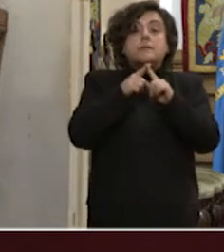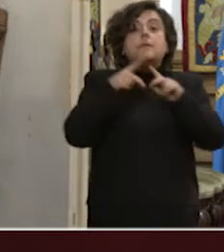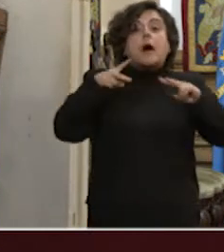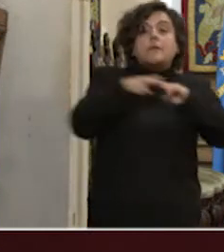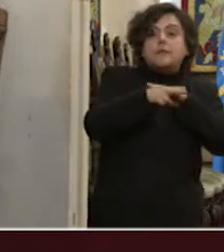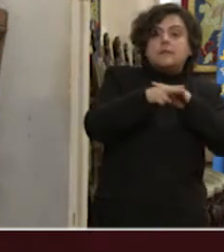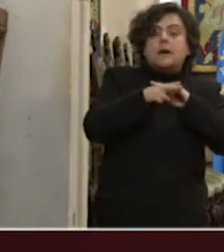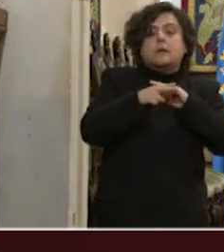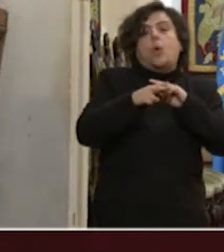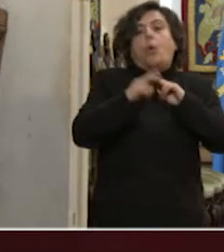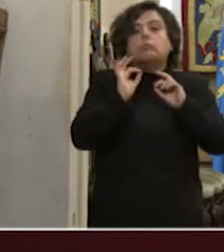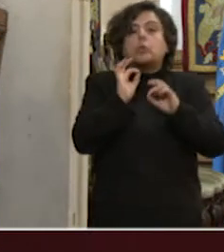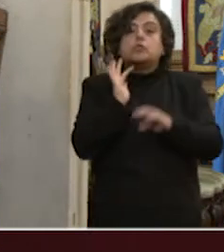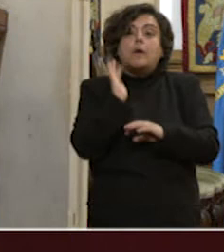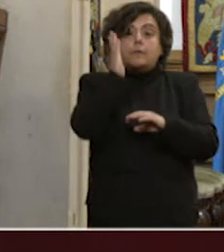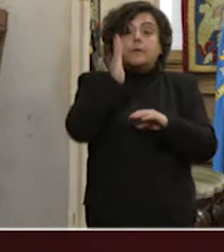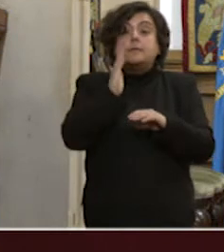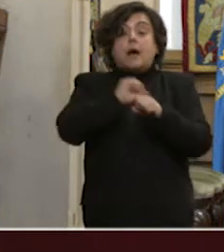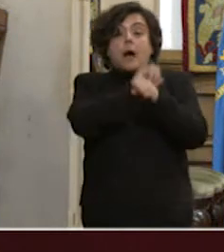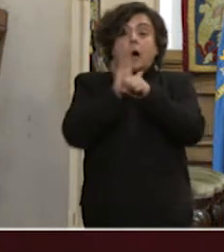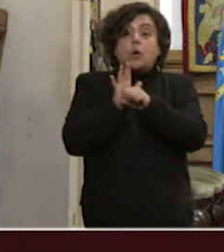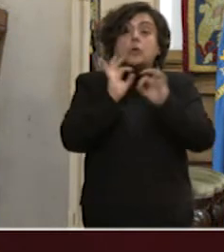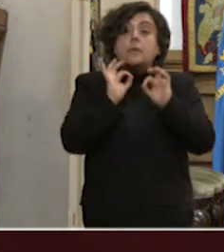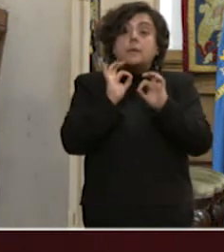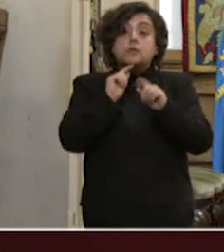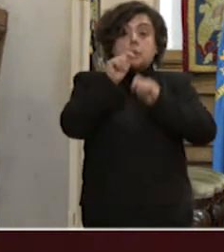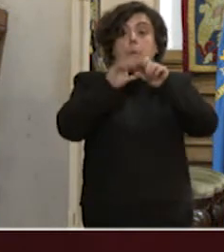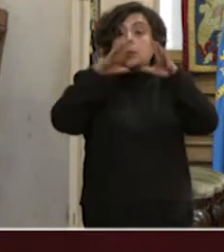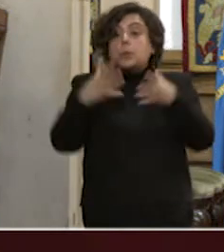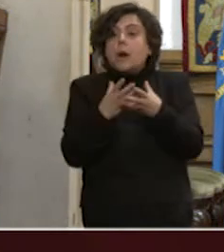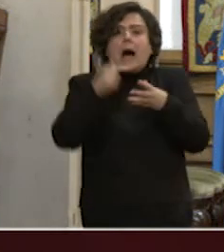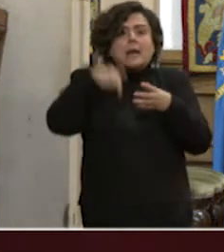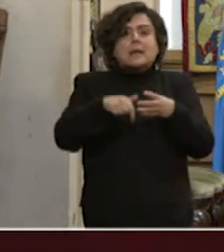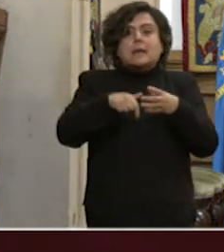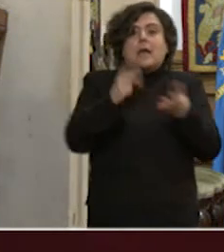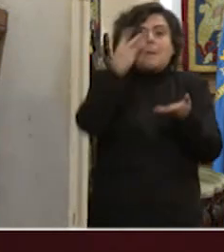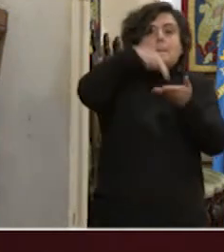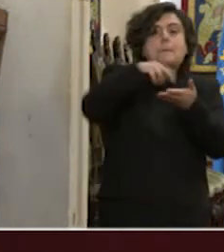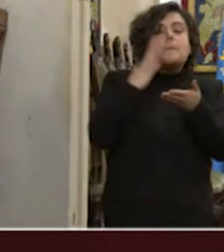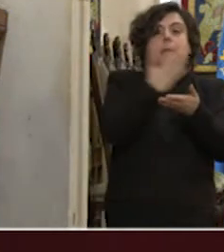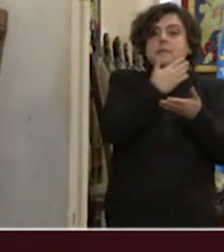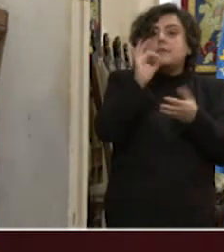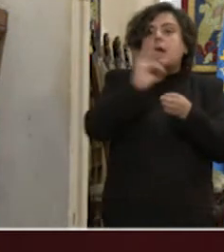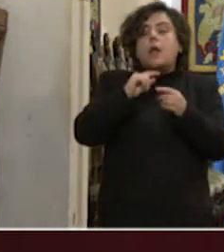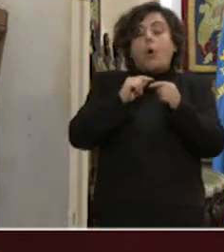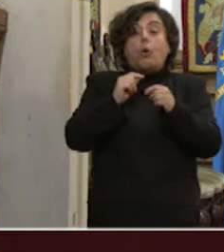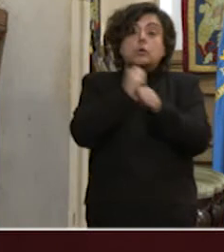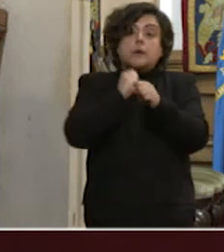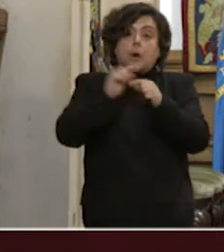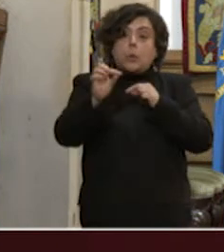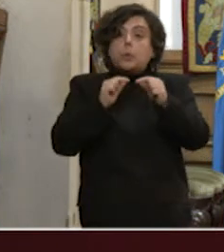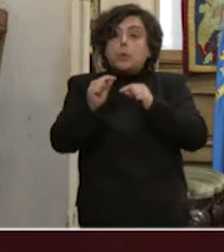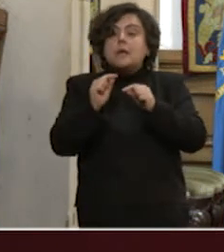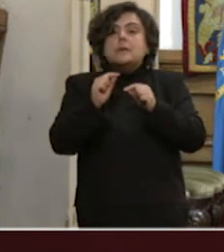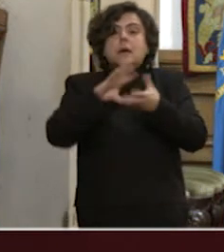los efectos de la pandemia en nuestra actividad presencial, en nuestro teletrabajo y en nuestra salud, aplicando